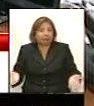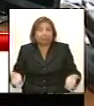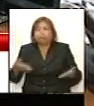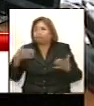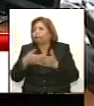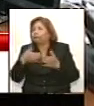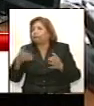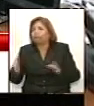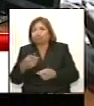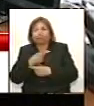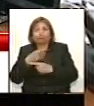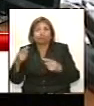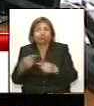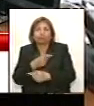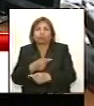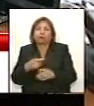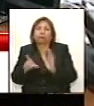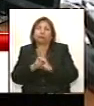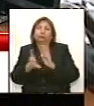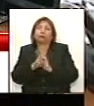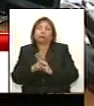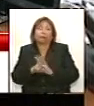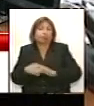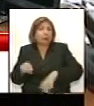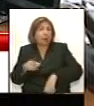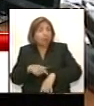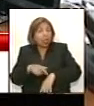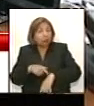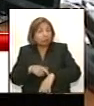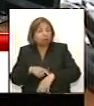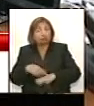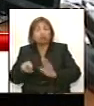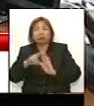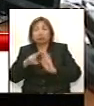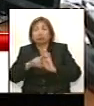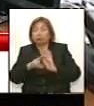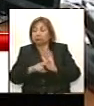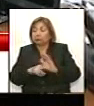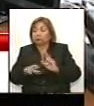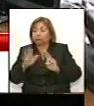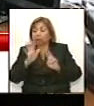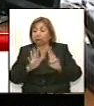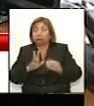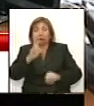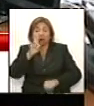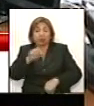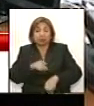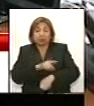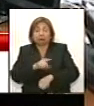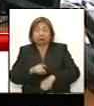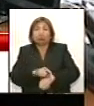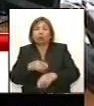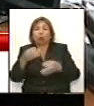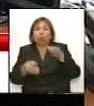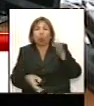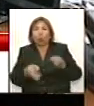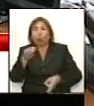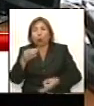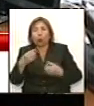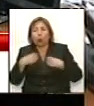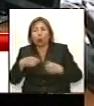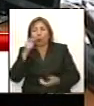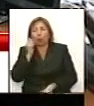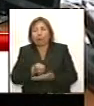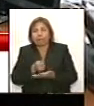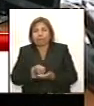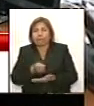que dice la ley. Entonces, en ese plazo, que en teoría, según la norma de 72 horas es, la jueza o el juez dicta algunas medidas de protección